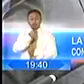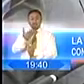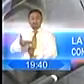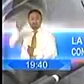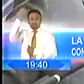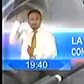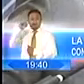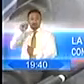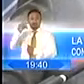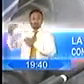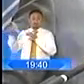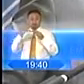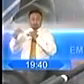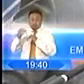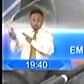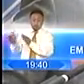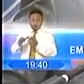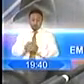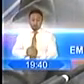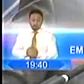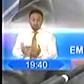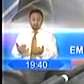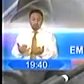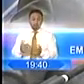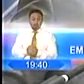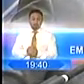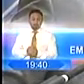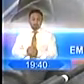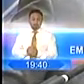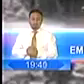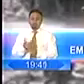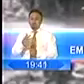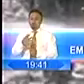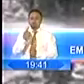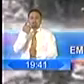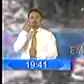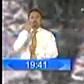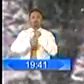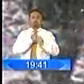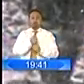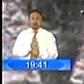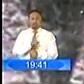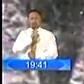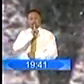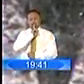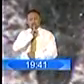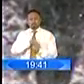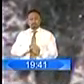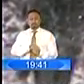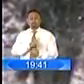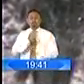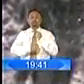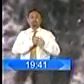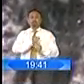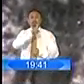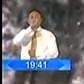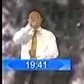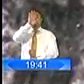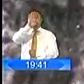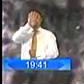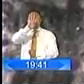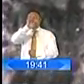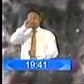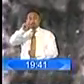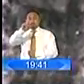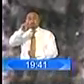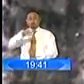el Holocausto, estaríamos en silencio más de 11 años. Fue a finales de 1941 cuando se tomó la decisión